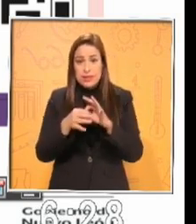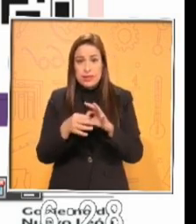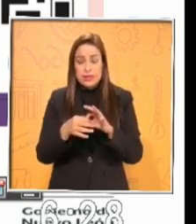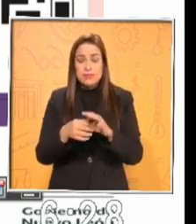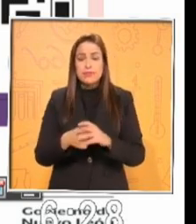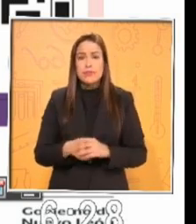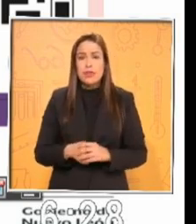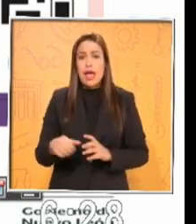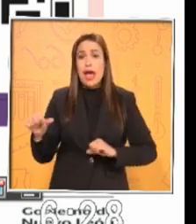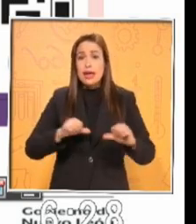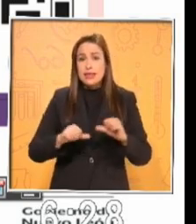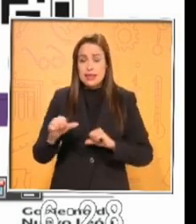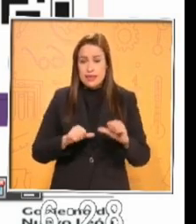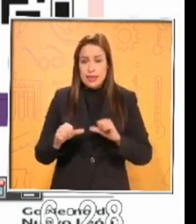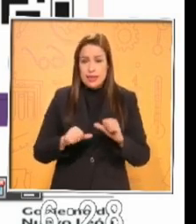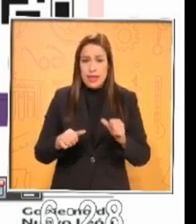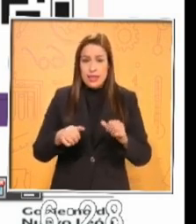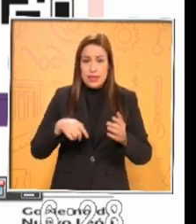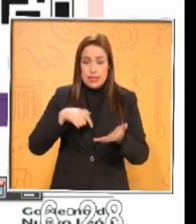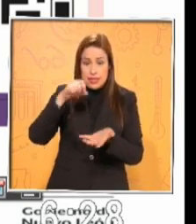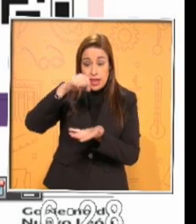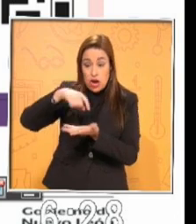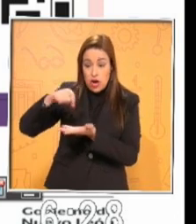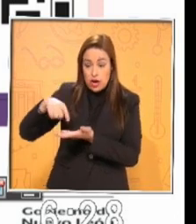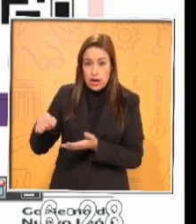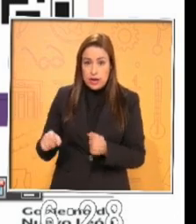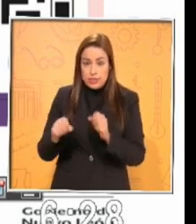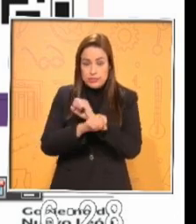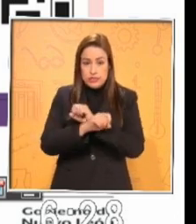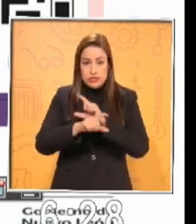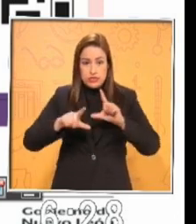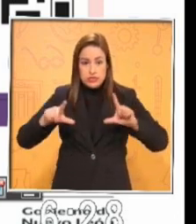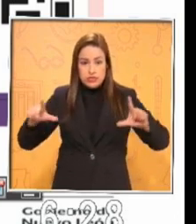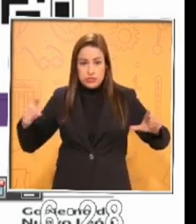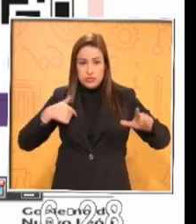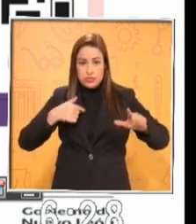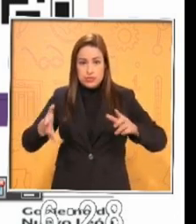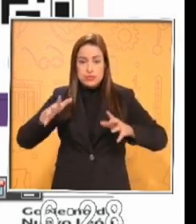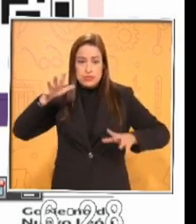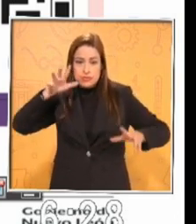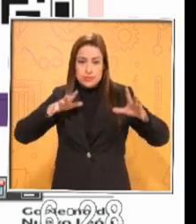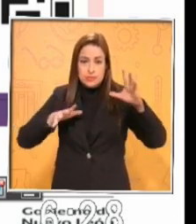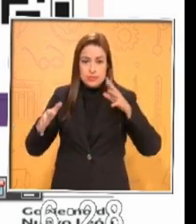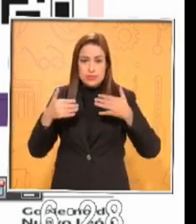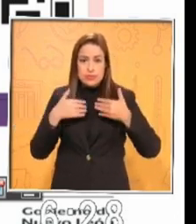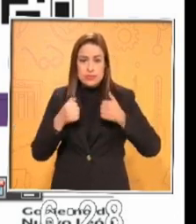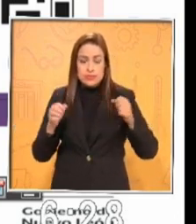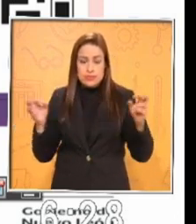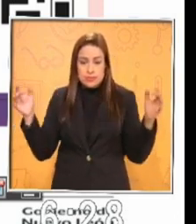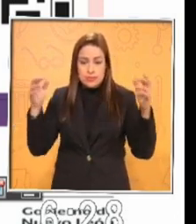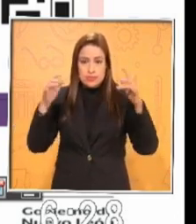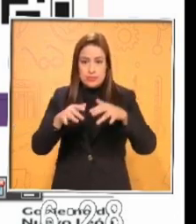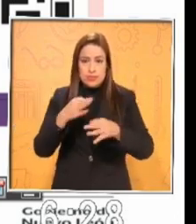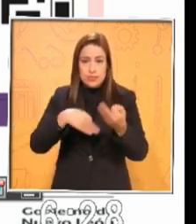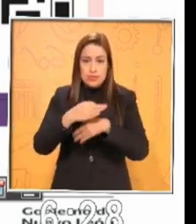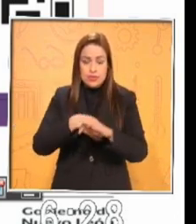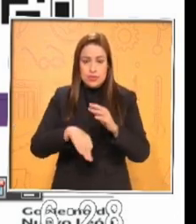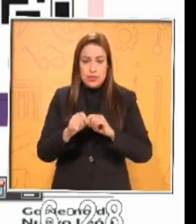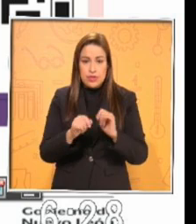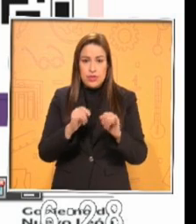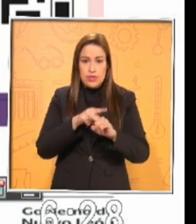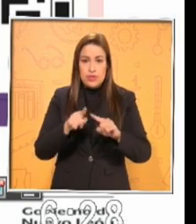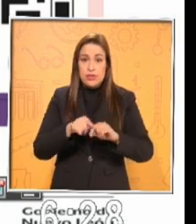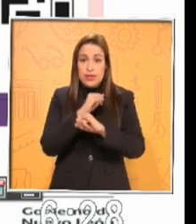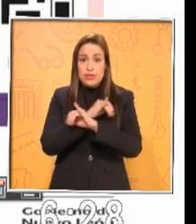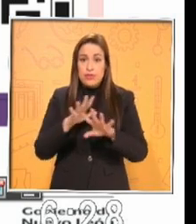de geolocalización o realidad aumentada que enriquecen el entorno físico con información extra. ¿Qué